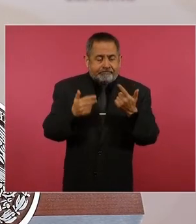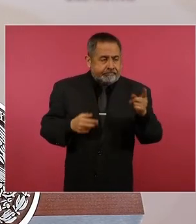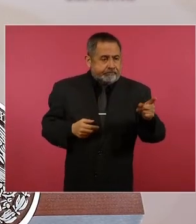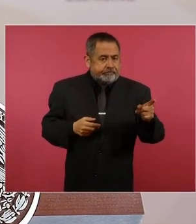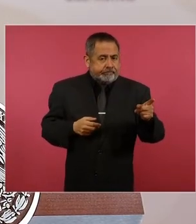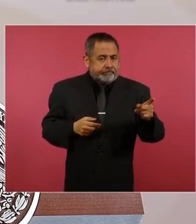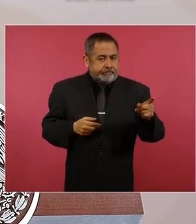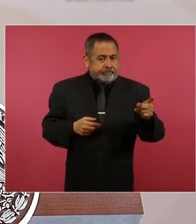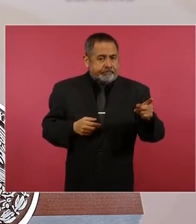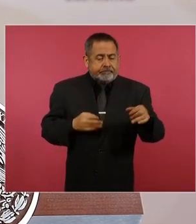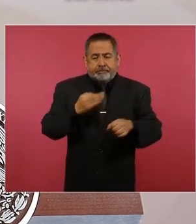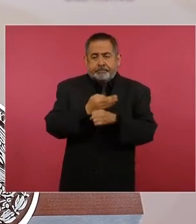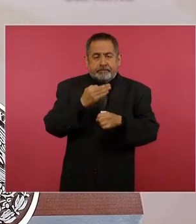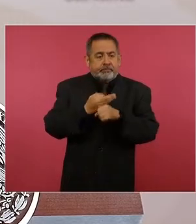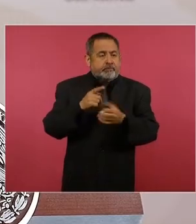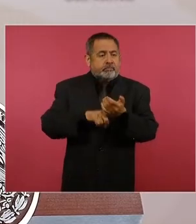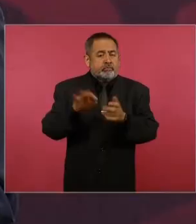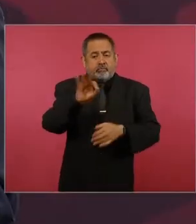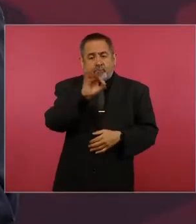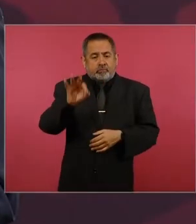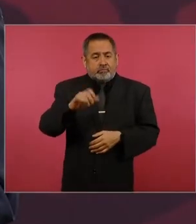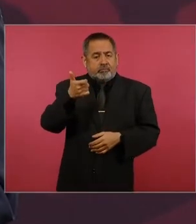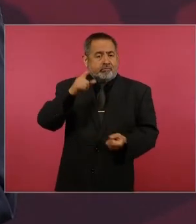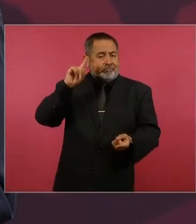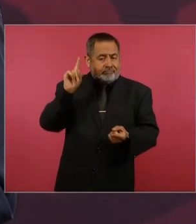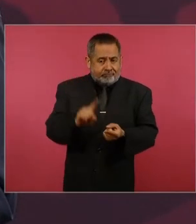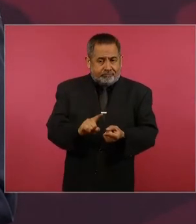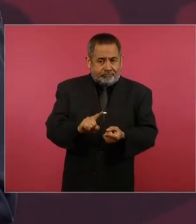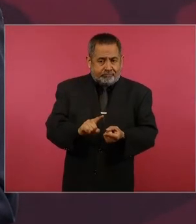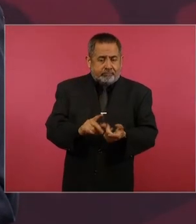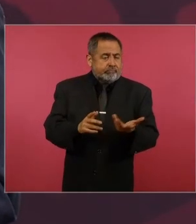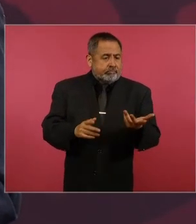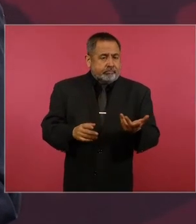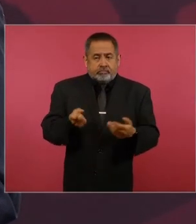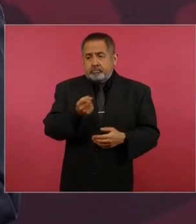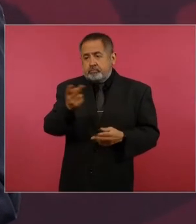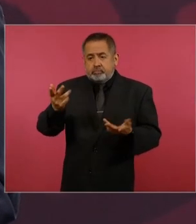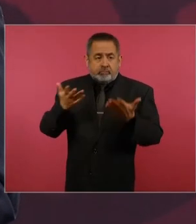Tenemos las tasas más bajas de desempleo